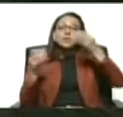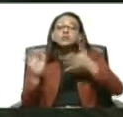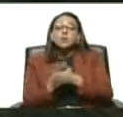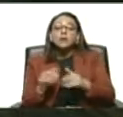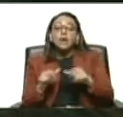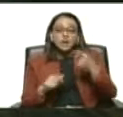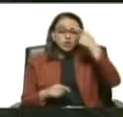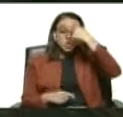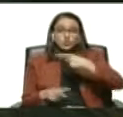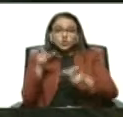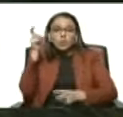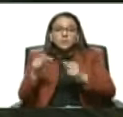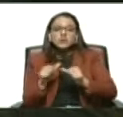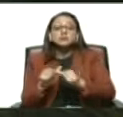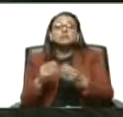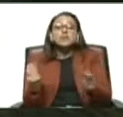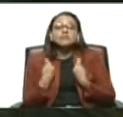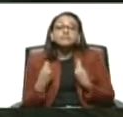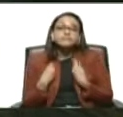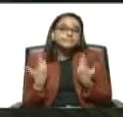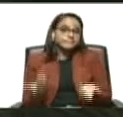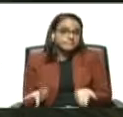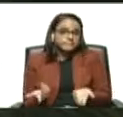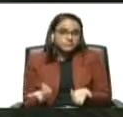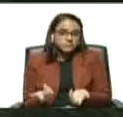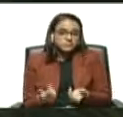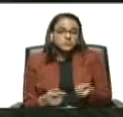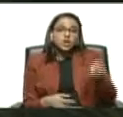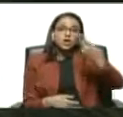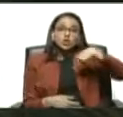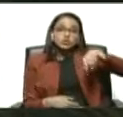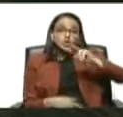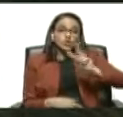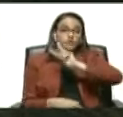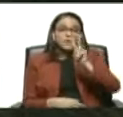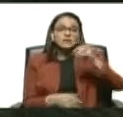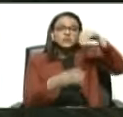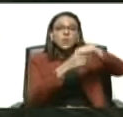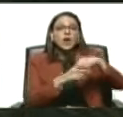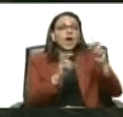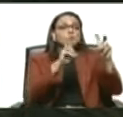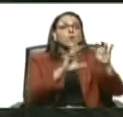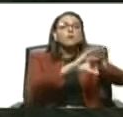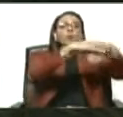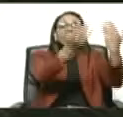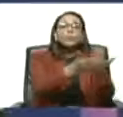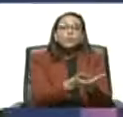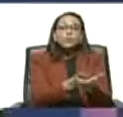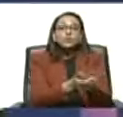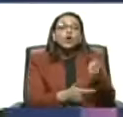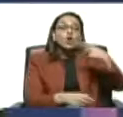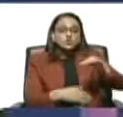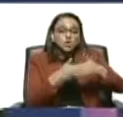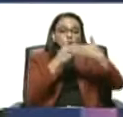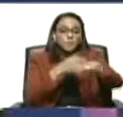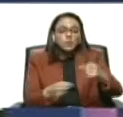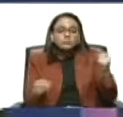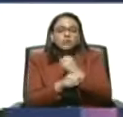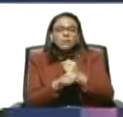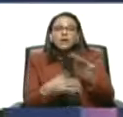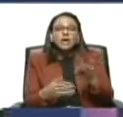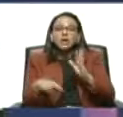el nuevo mundo. Lo decíamos, nosotros estamos ahí por entrar al bloque de los países BRICS con